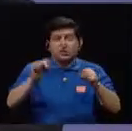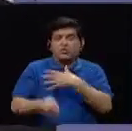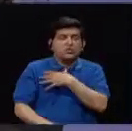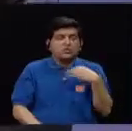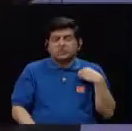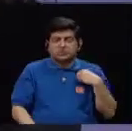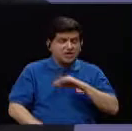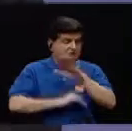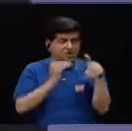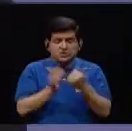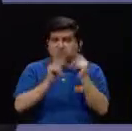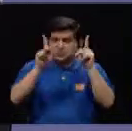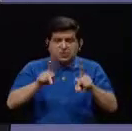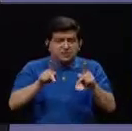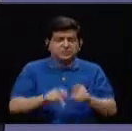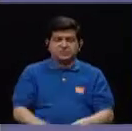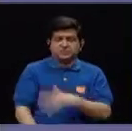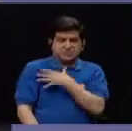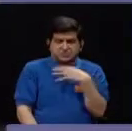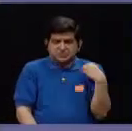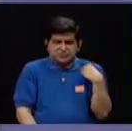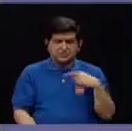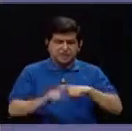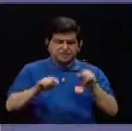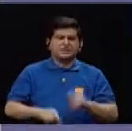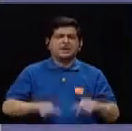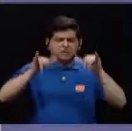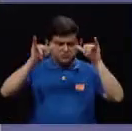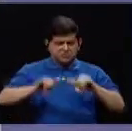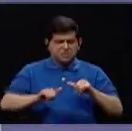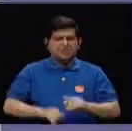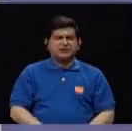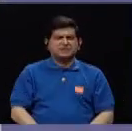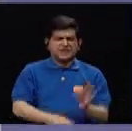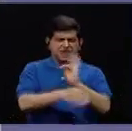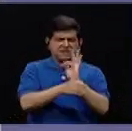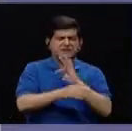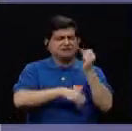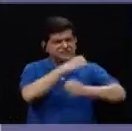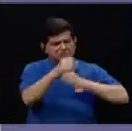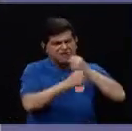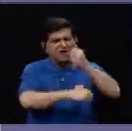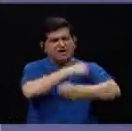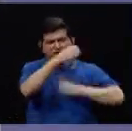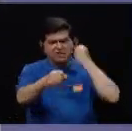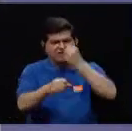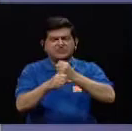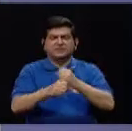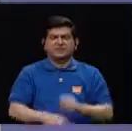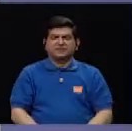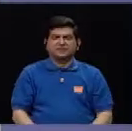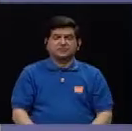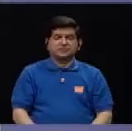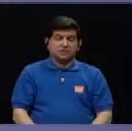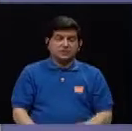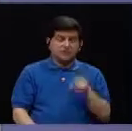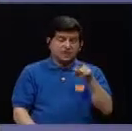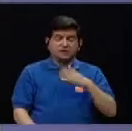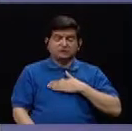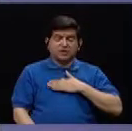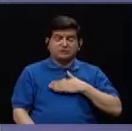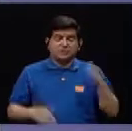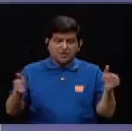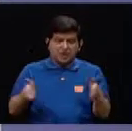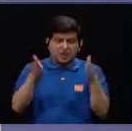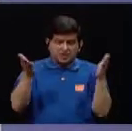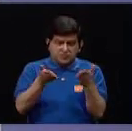tiene por qué gustarle a todos, tiene el mérito de estar en la pantalla por tantos años. Y además, vieran que eso me impulsó